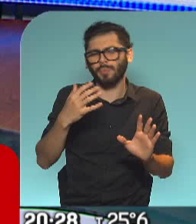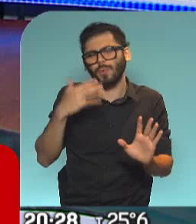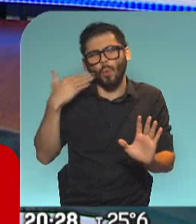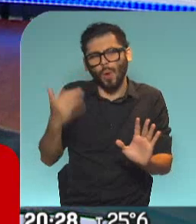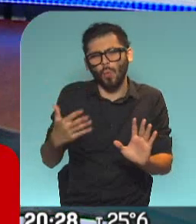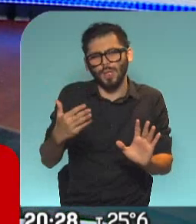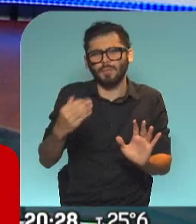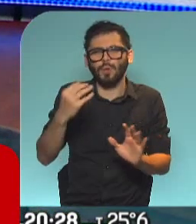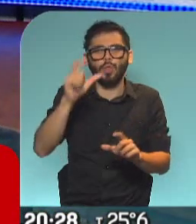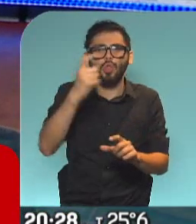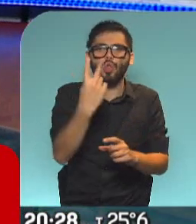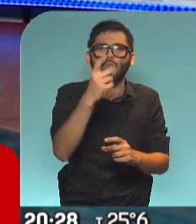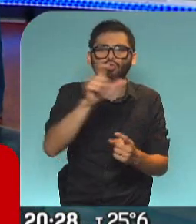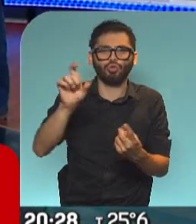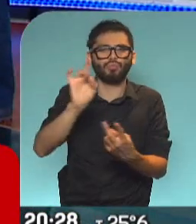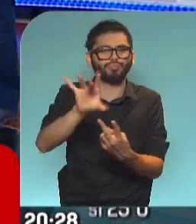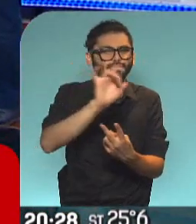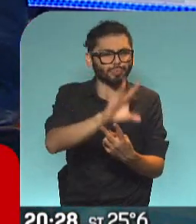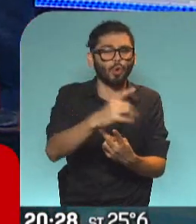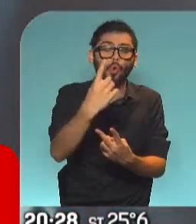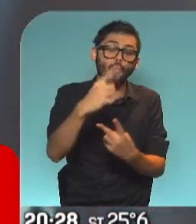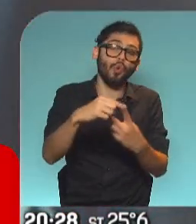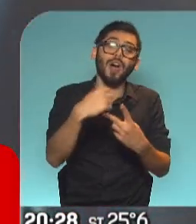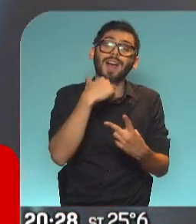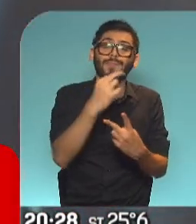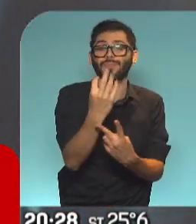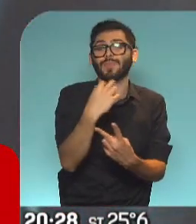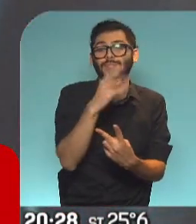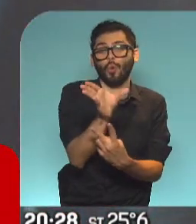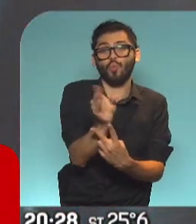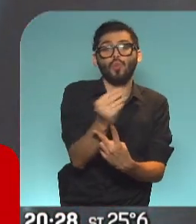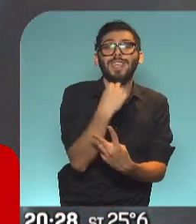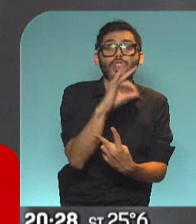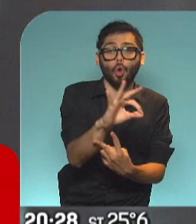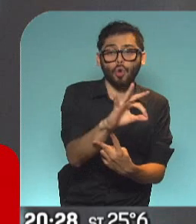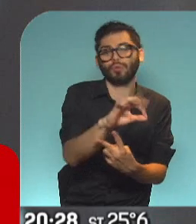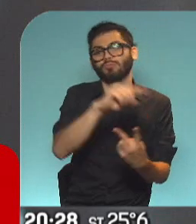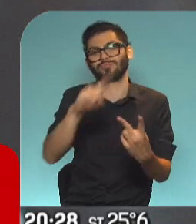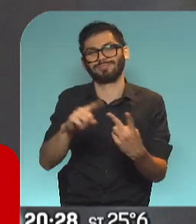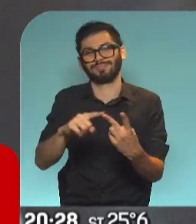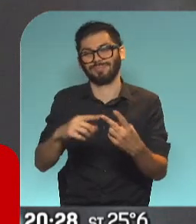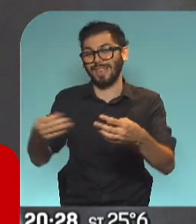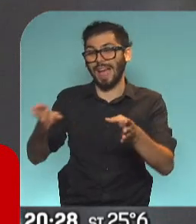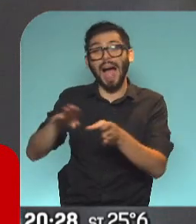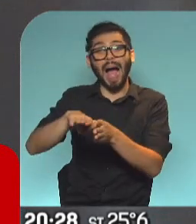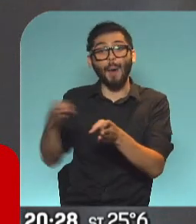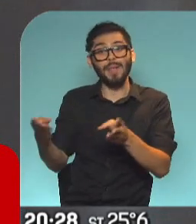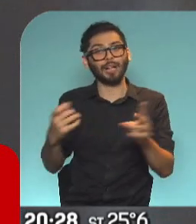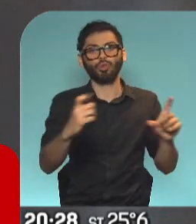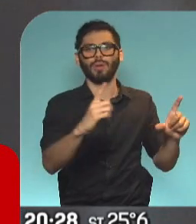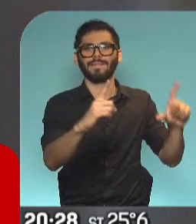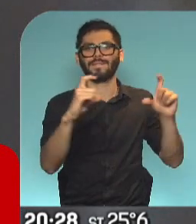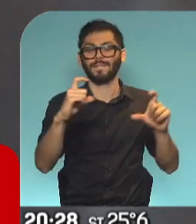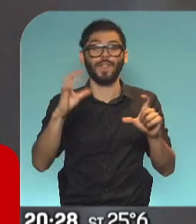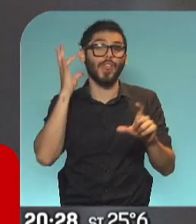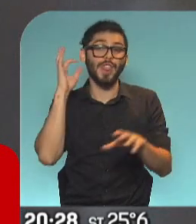fotos de dos empleados, uno de ellos que está acompañado por el hijo, en el momento que el cajón estaba abierto, obviamente, y allí se veía a